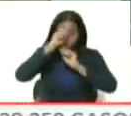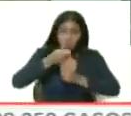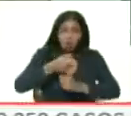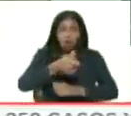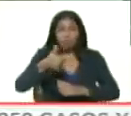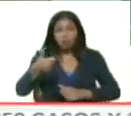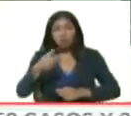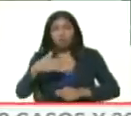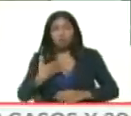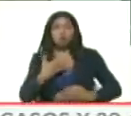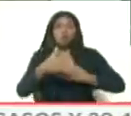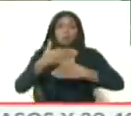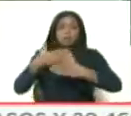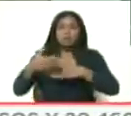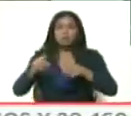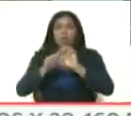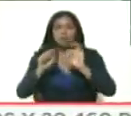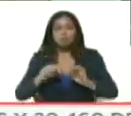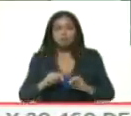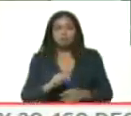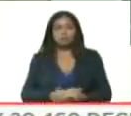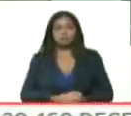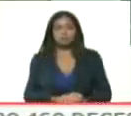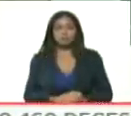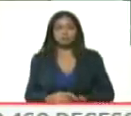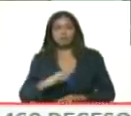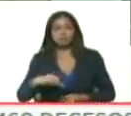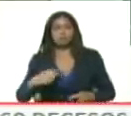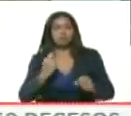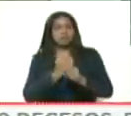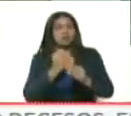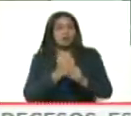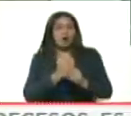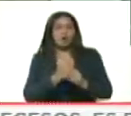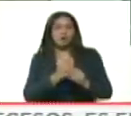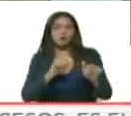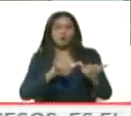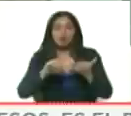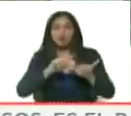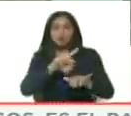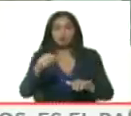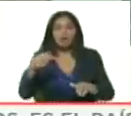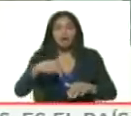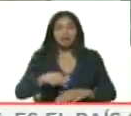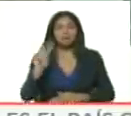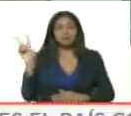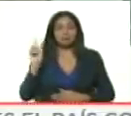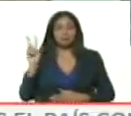haber podido compartir los momentos de trabajo en Venezuela.